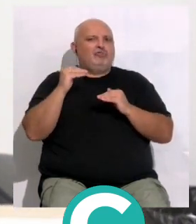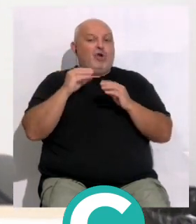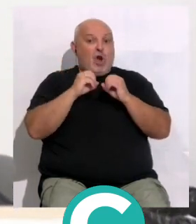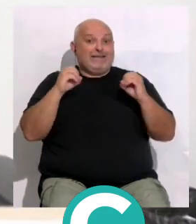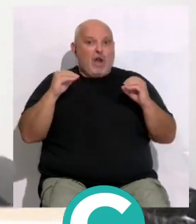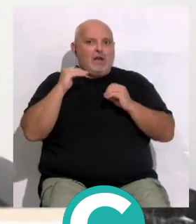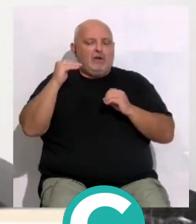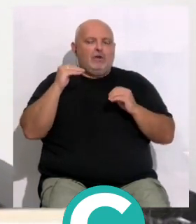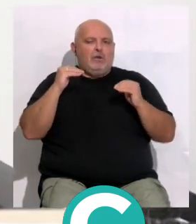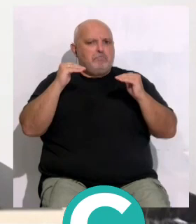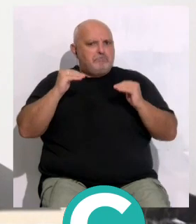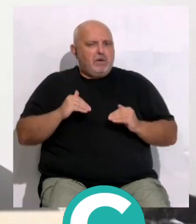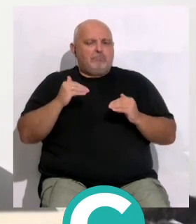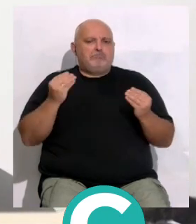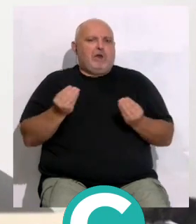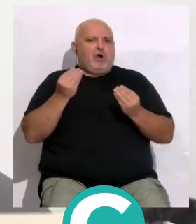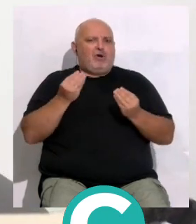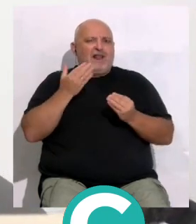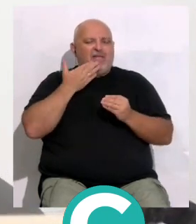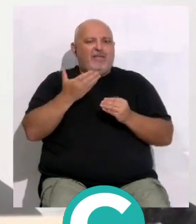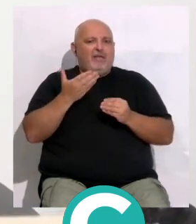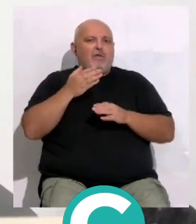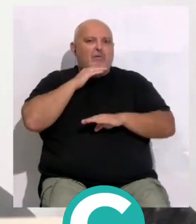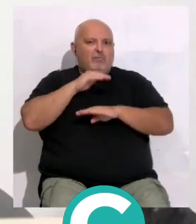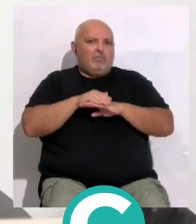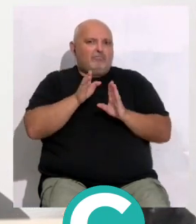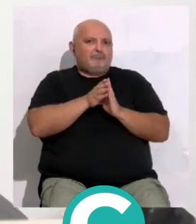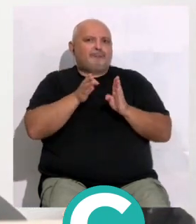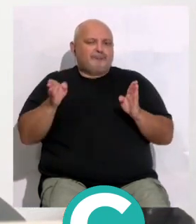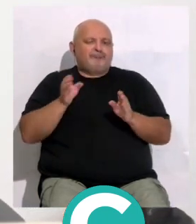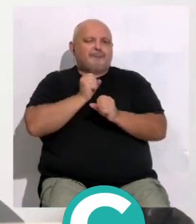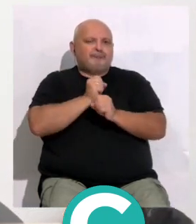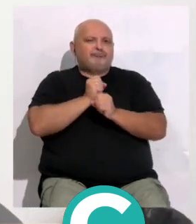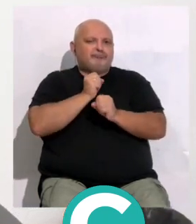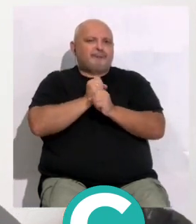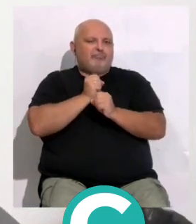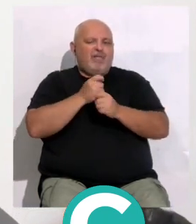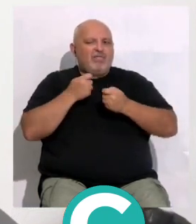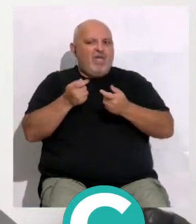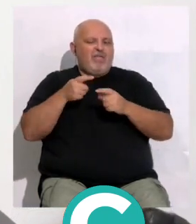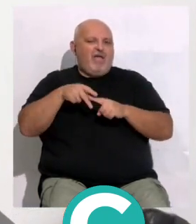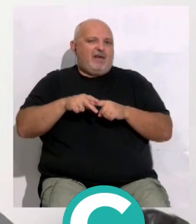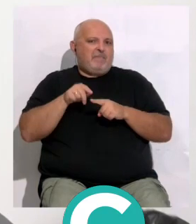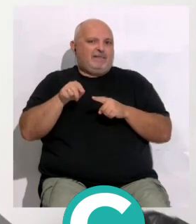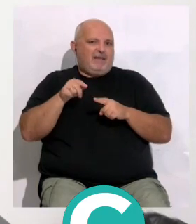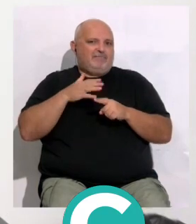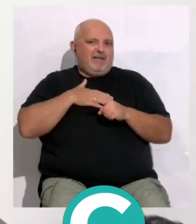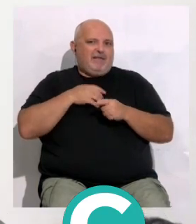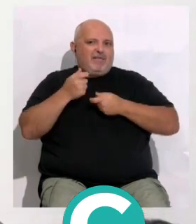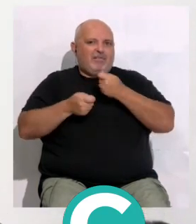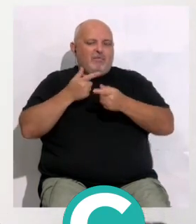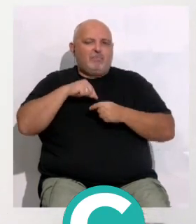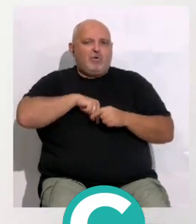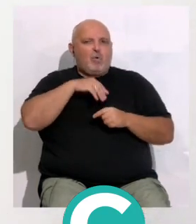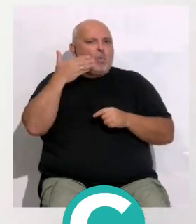están muy bien. Obviamente porque han seguido en este año trabajando con las herramientas que le hemos dado, ¿no? Pero que estamos muy,